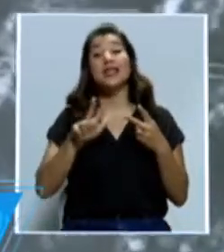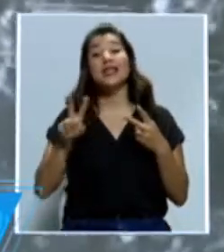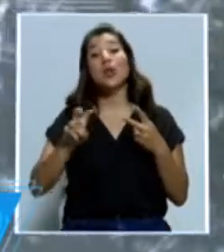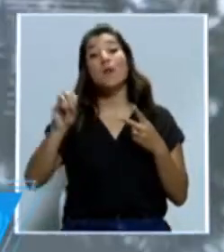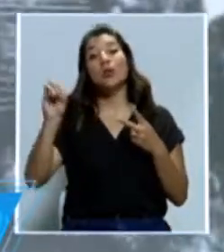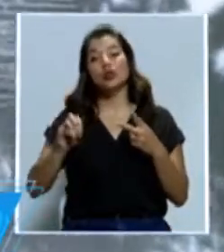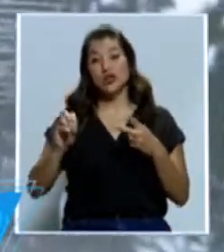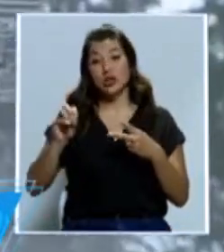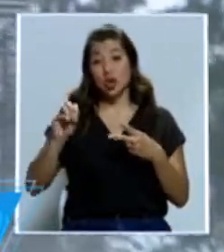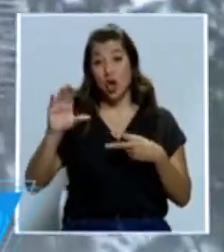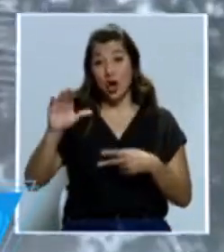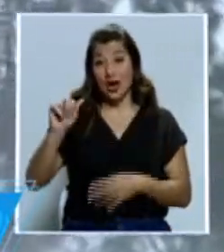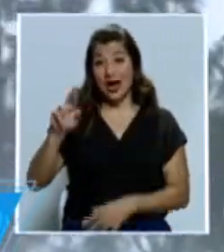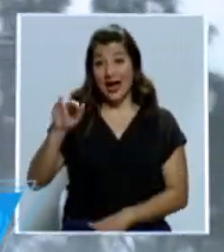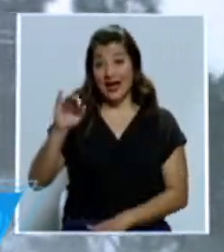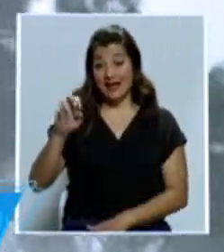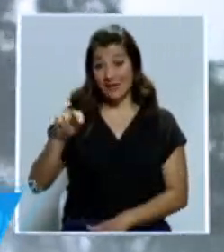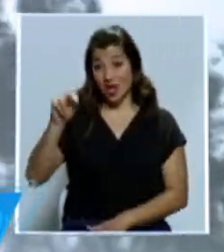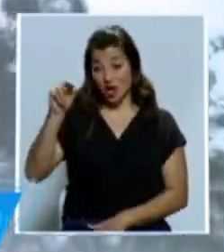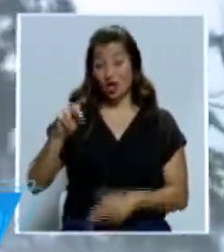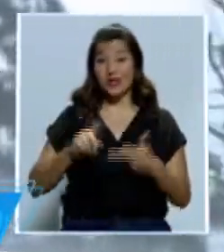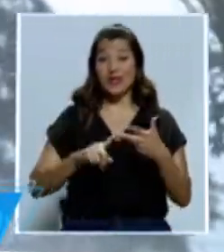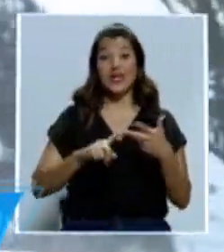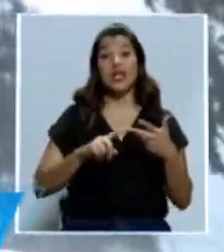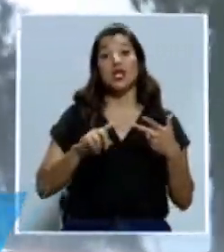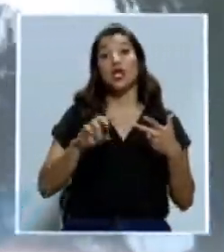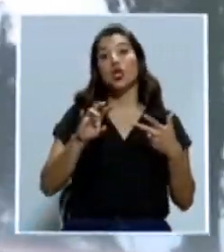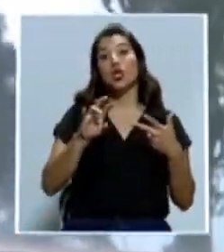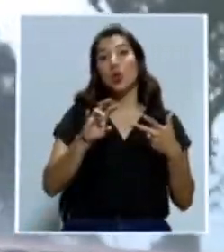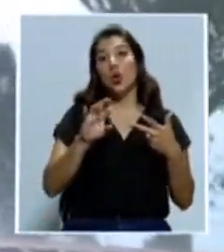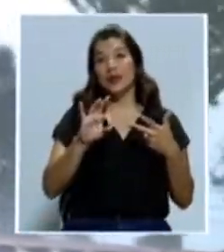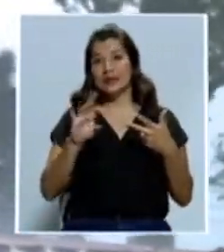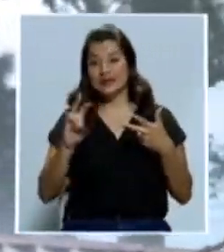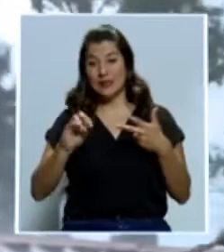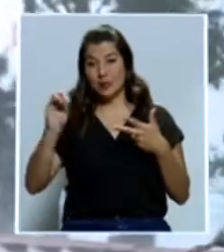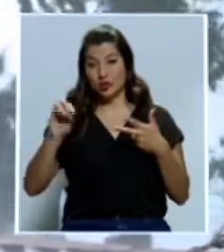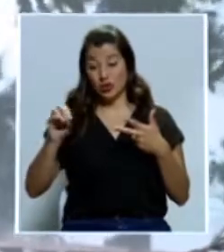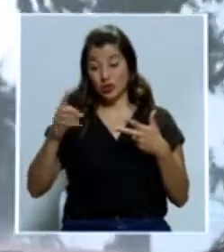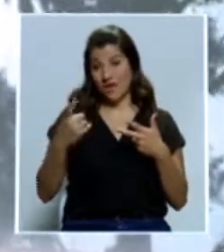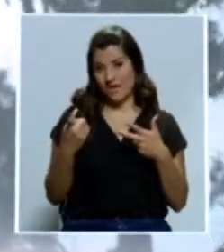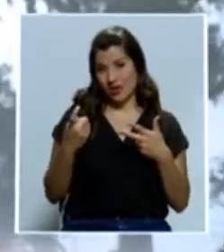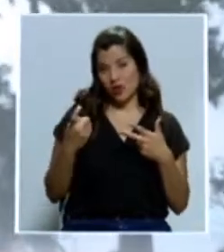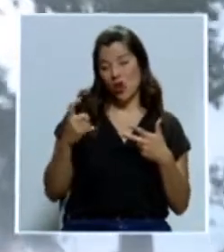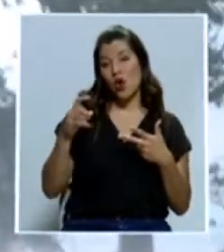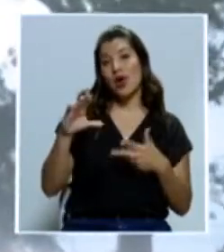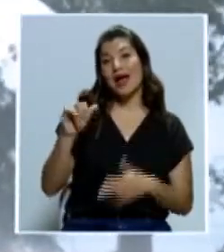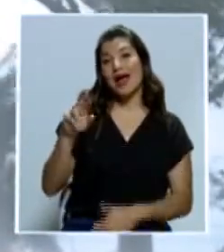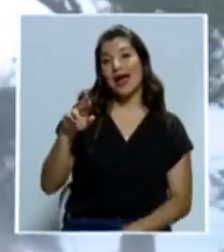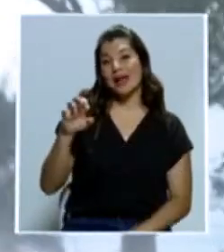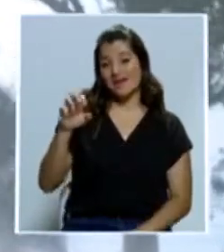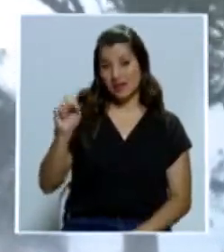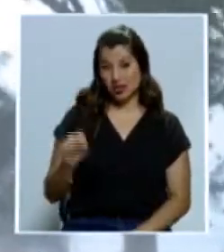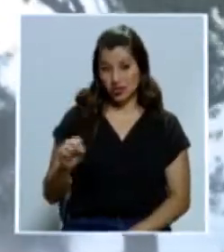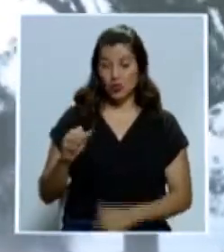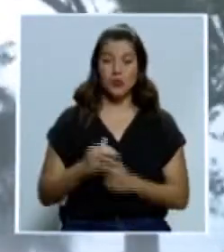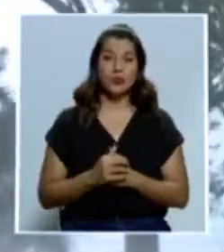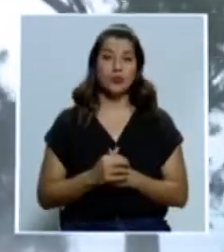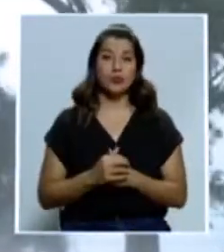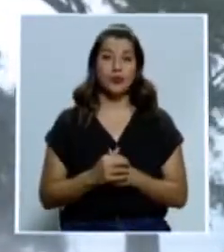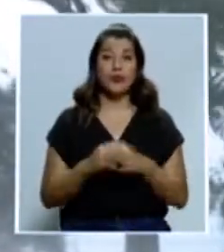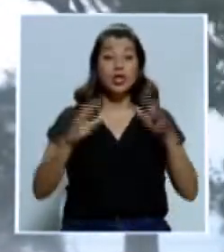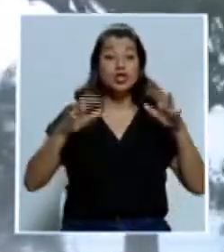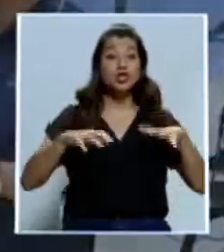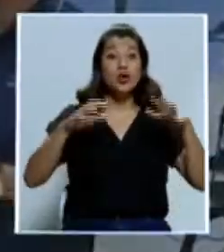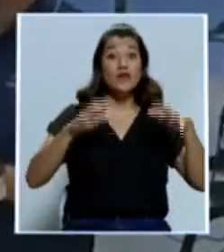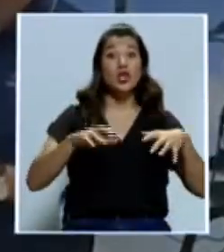y menos 27% en el Caribe Sur. Solo para noviembre se registraron aumentos de lluvia de hasta el